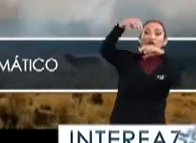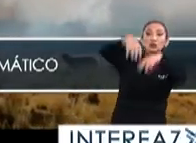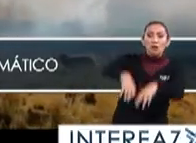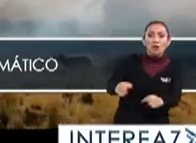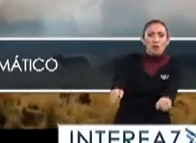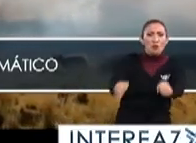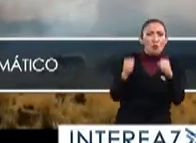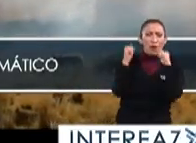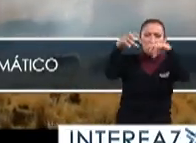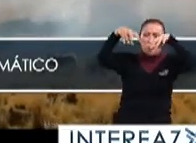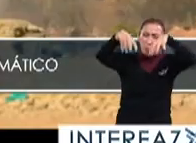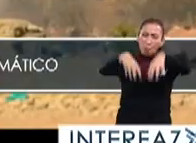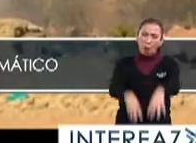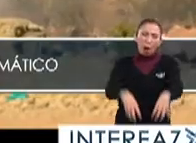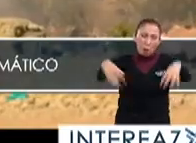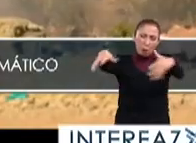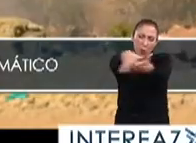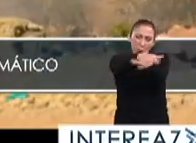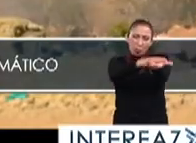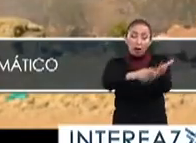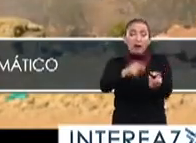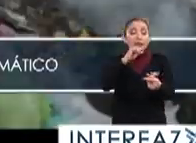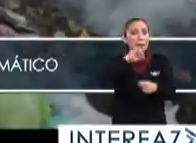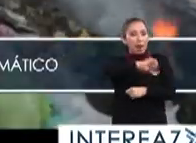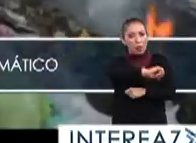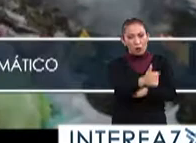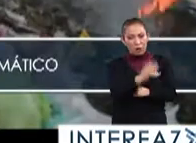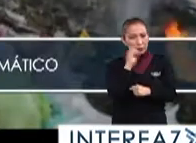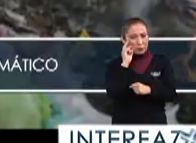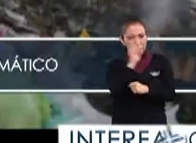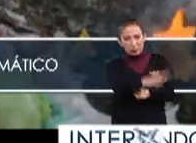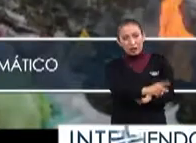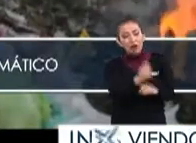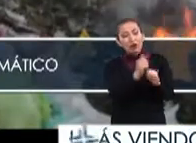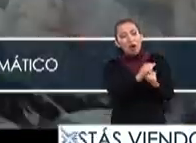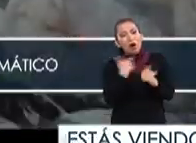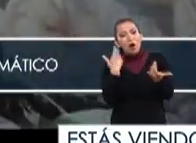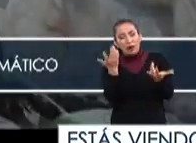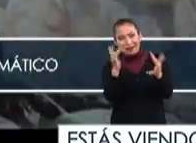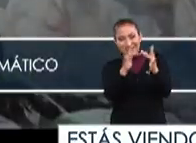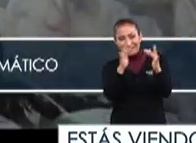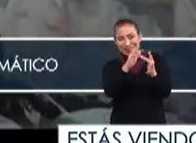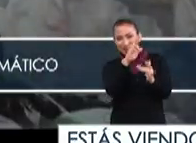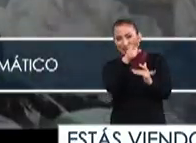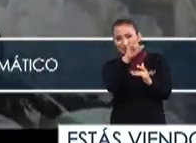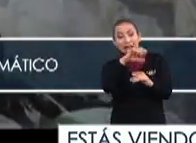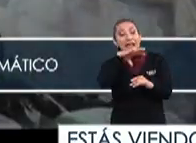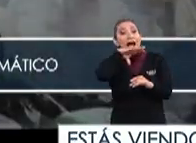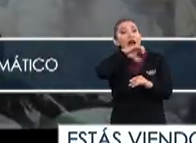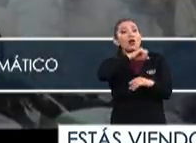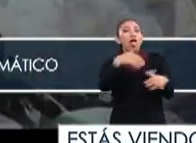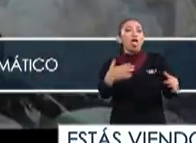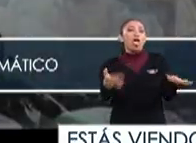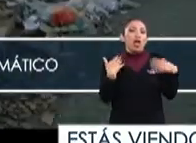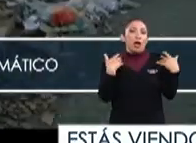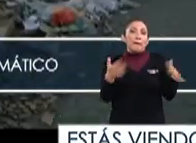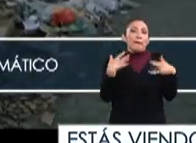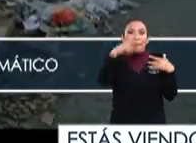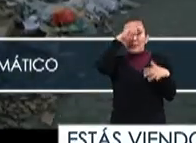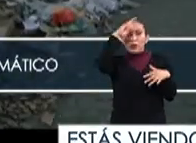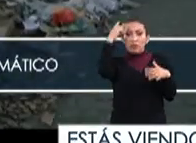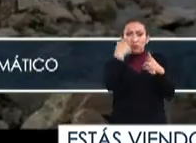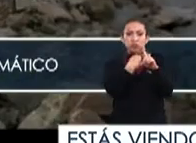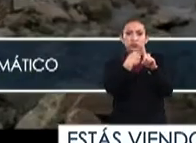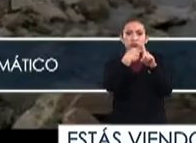lluvias impresionante. Se ha visto también a través de redes sociales que el calor durante la temporada de verano